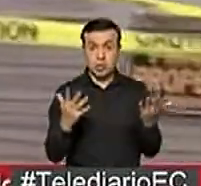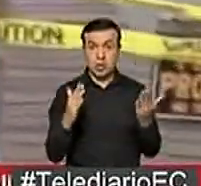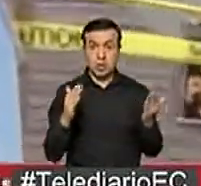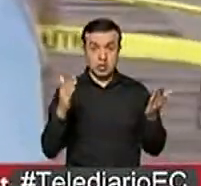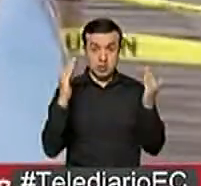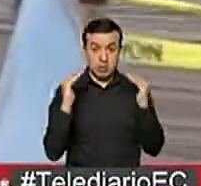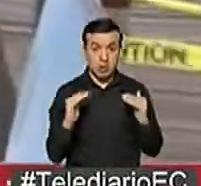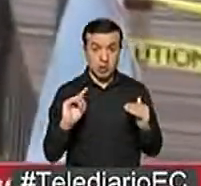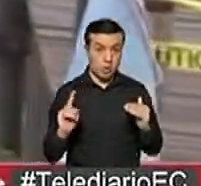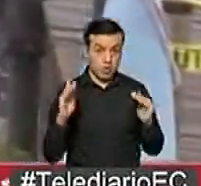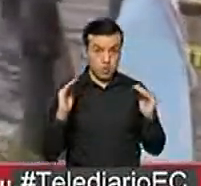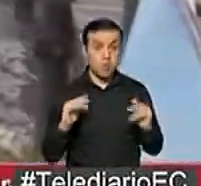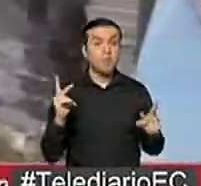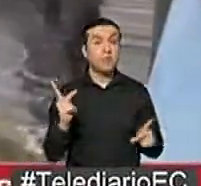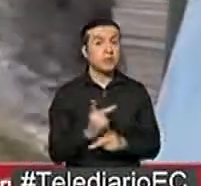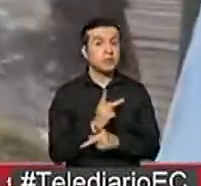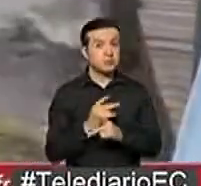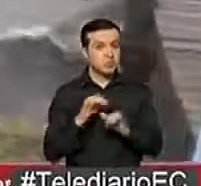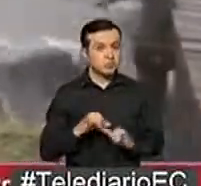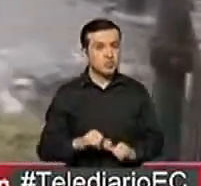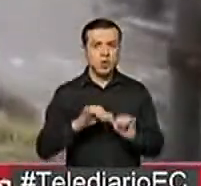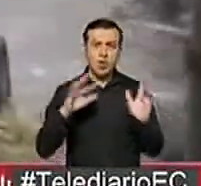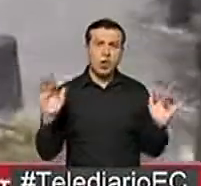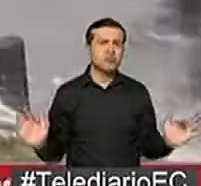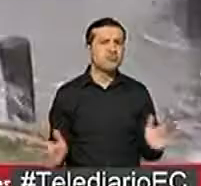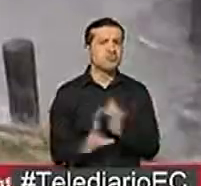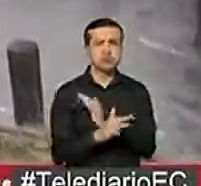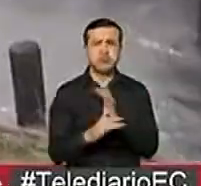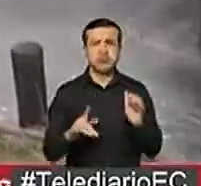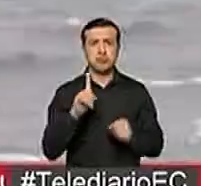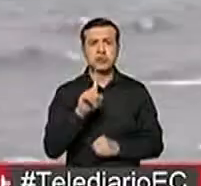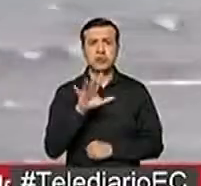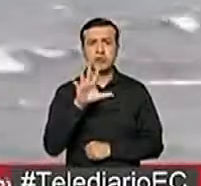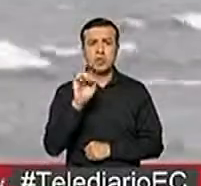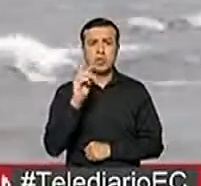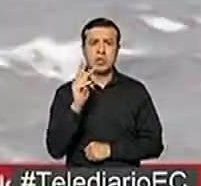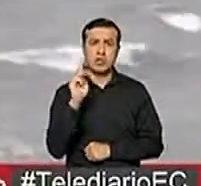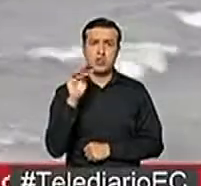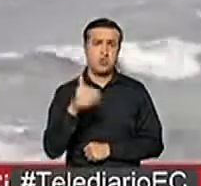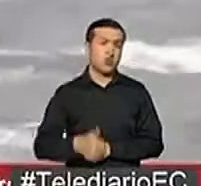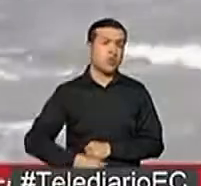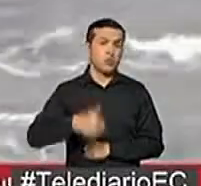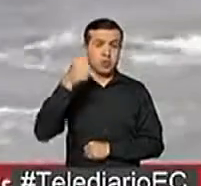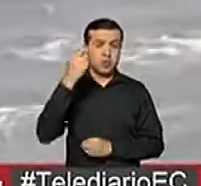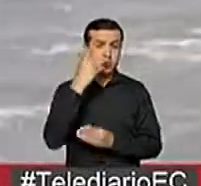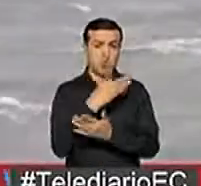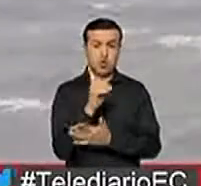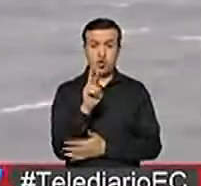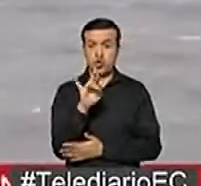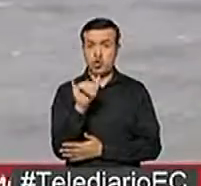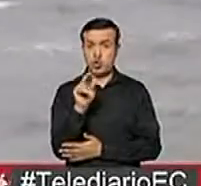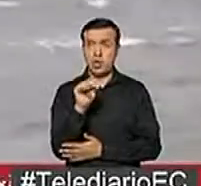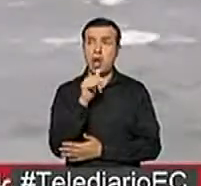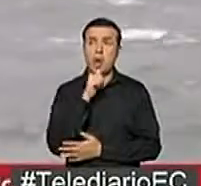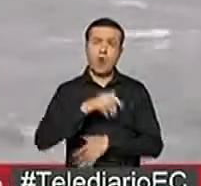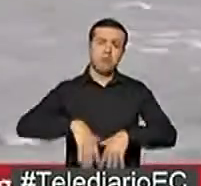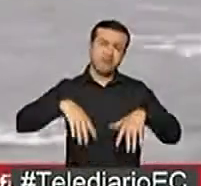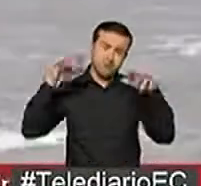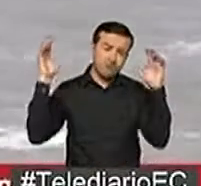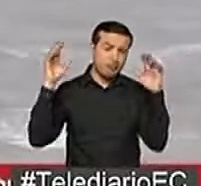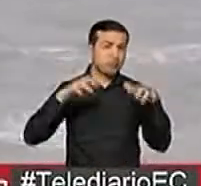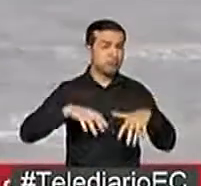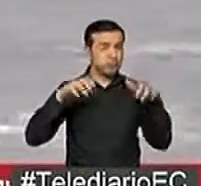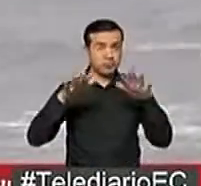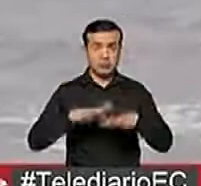aún es considerado peligroso por sus vientos de 150 kilómetros por hora. Según un informe de las autoridades, Dorian ocasionó inundaciones tras impactar